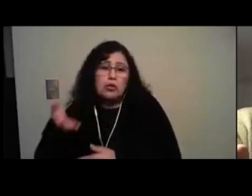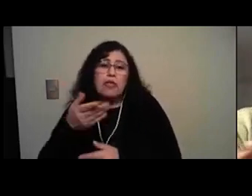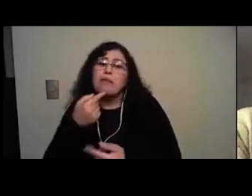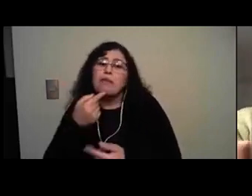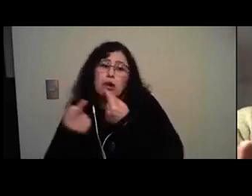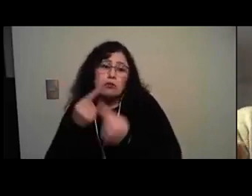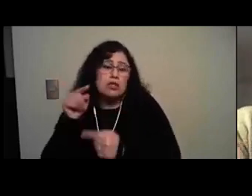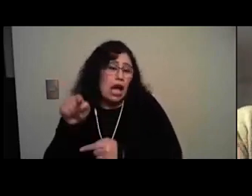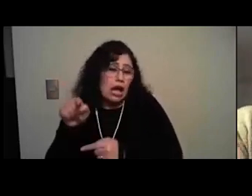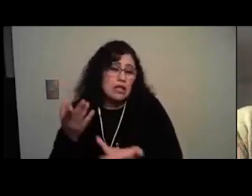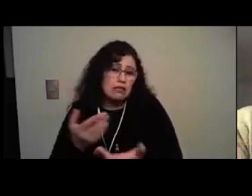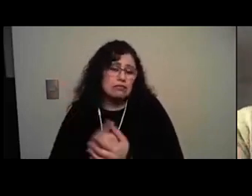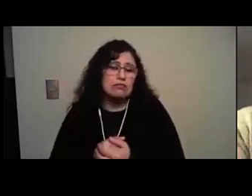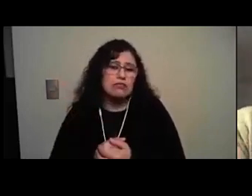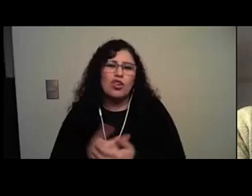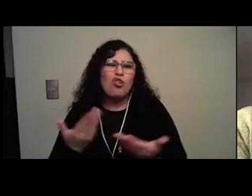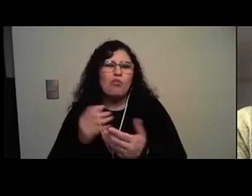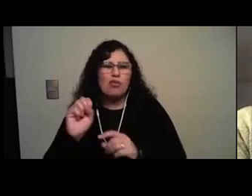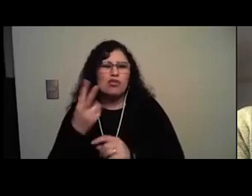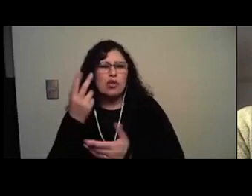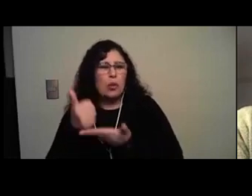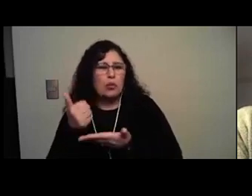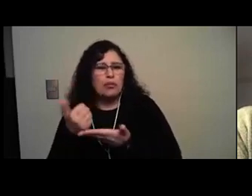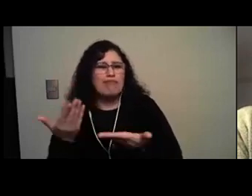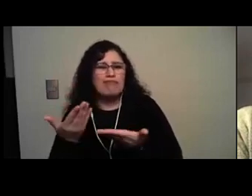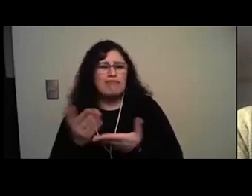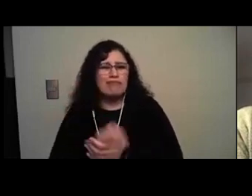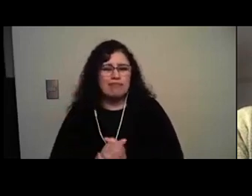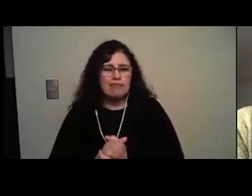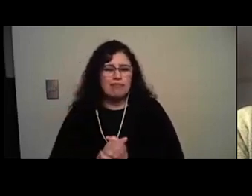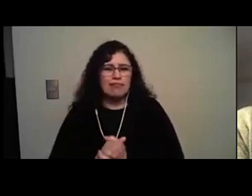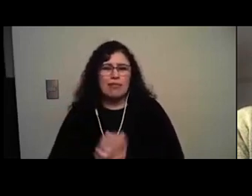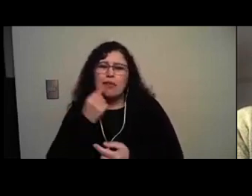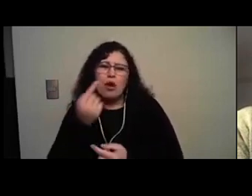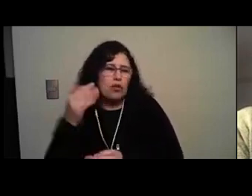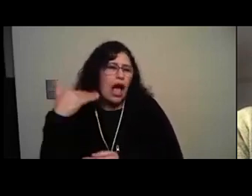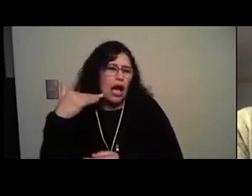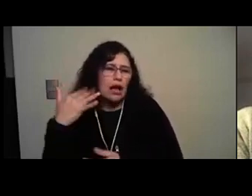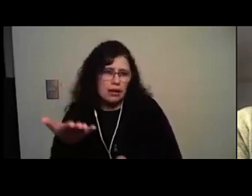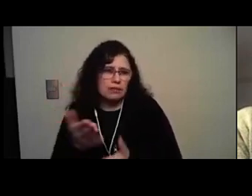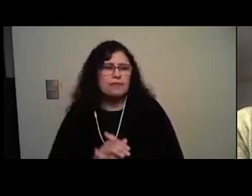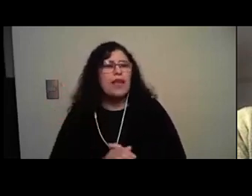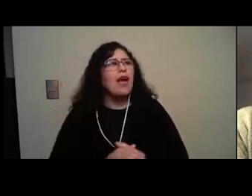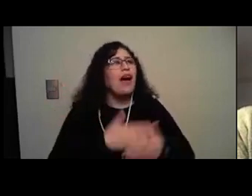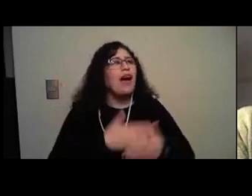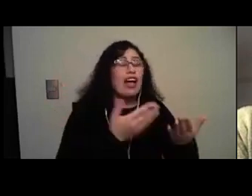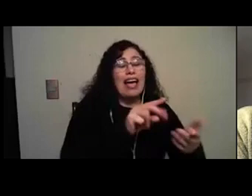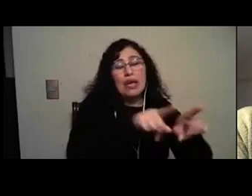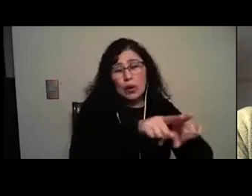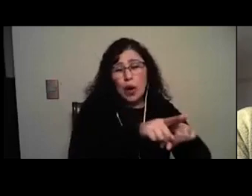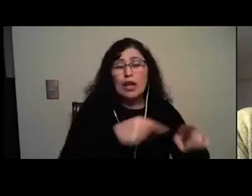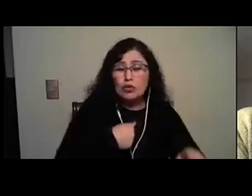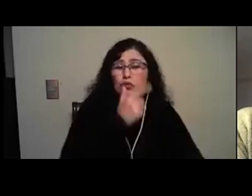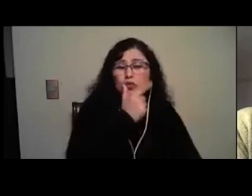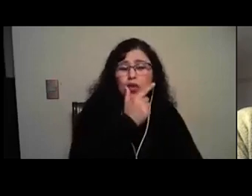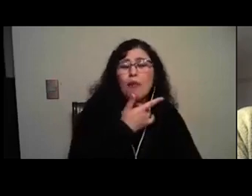el cómo se viene el próximo semestre, ¿ya? ujú. Sí, profe. Gracias. Es que igual me surgía esa duda porque yo, o